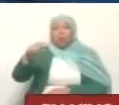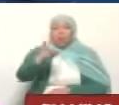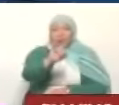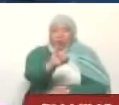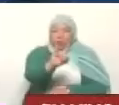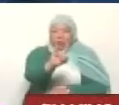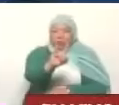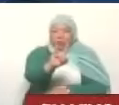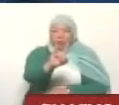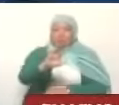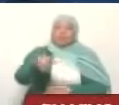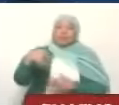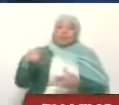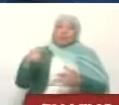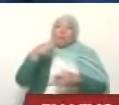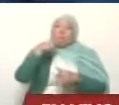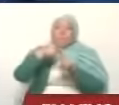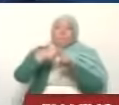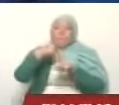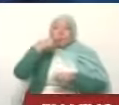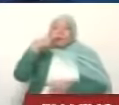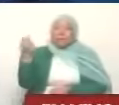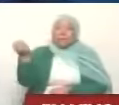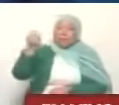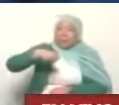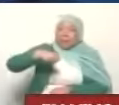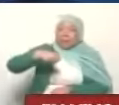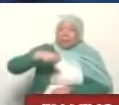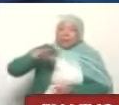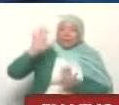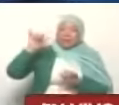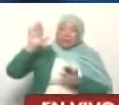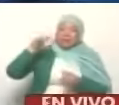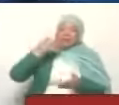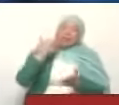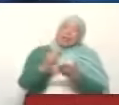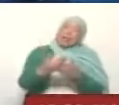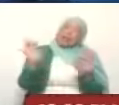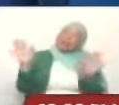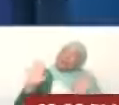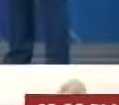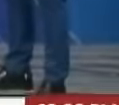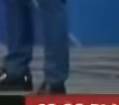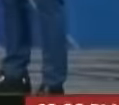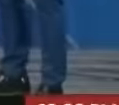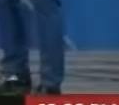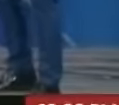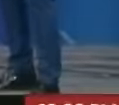próximo lunes en Con Maduro Más. Gracias. Un aplauso. Gracias.